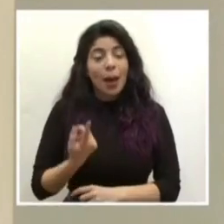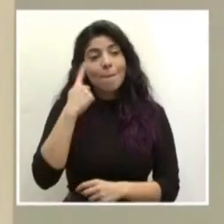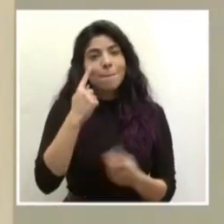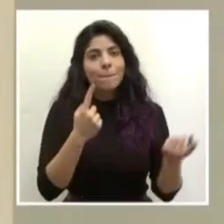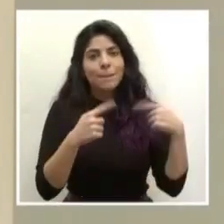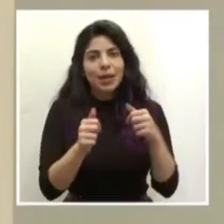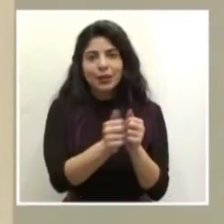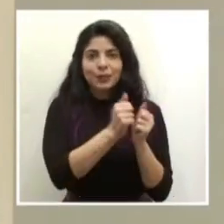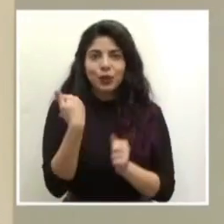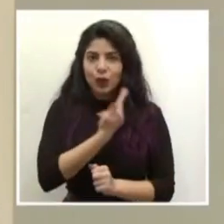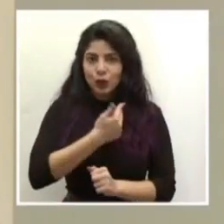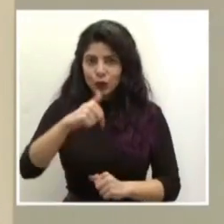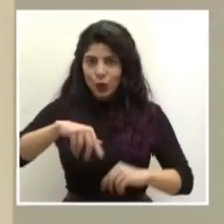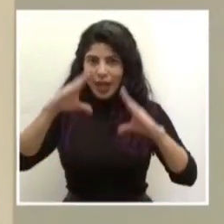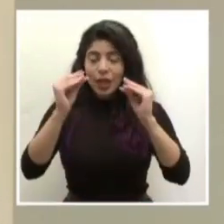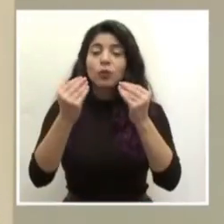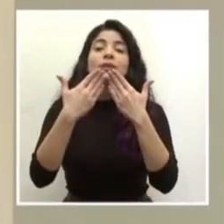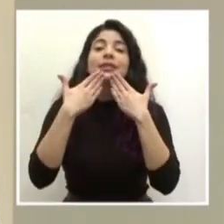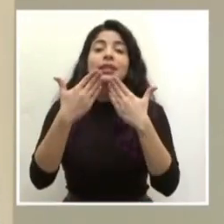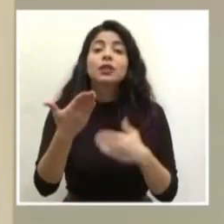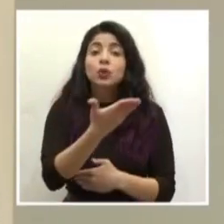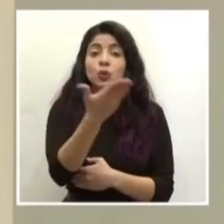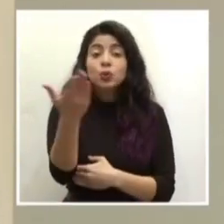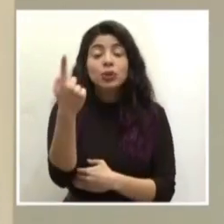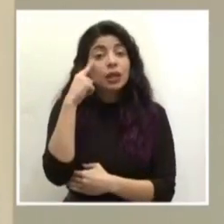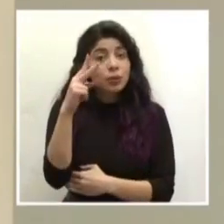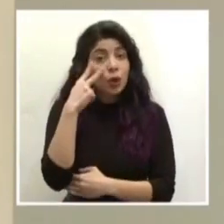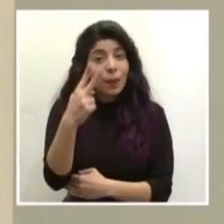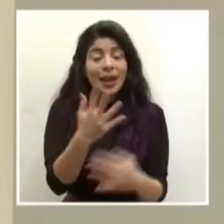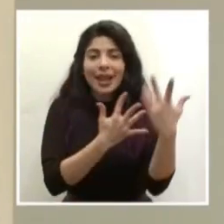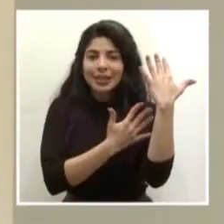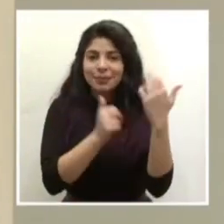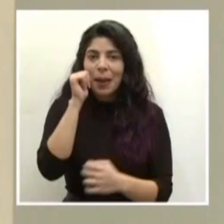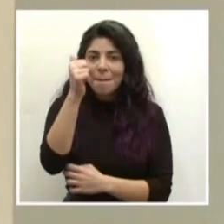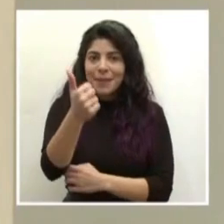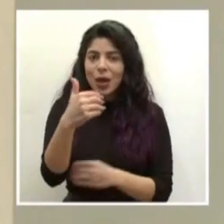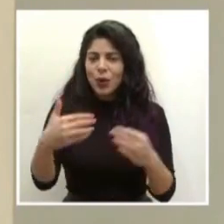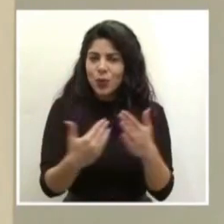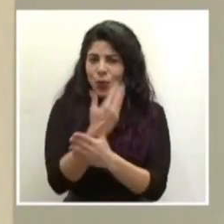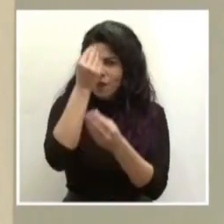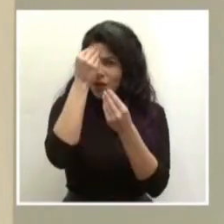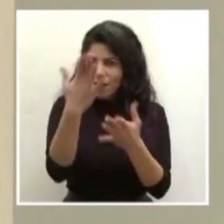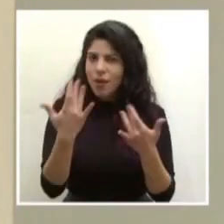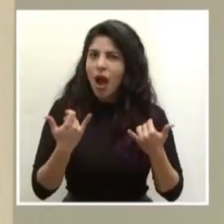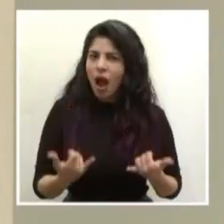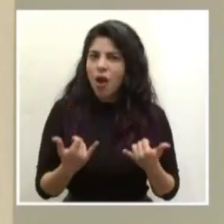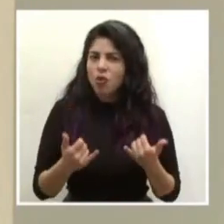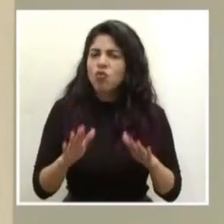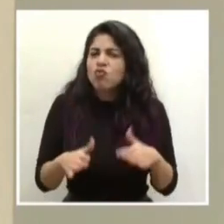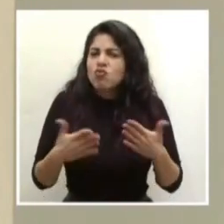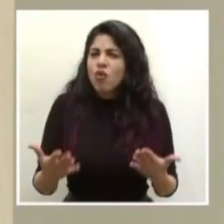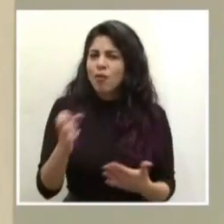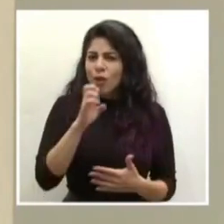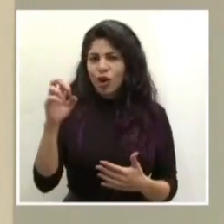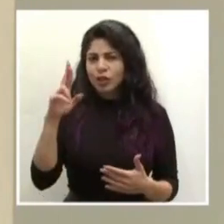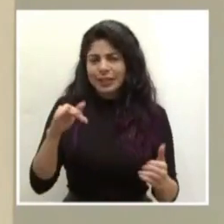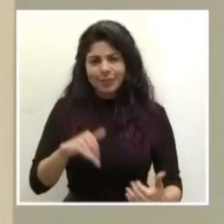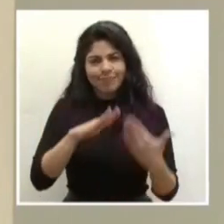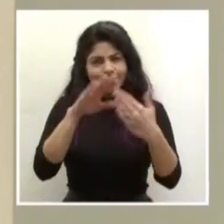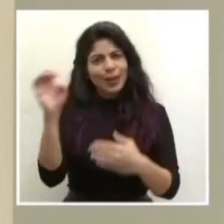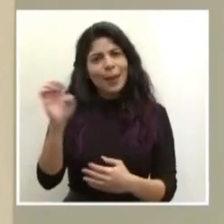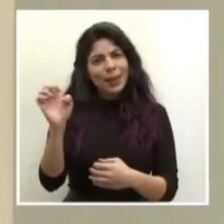habernos acompañado esta tarde. Muchas gracias a ustedes por su sintonía. Los esperamos mañana con una nueva actualización de cómo Costa Rica enfrenta la